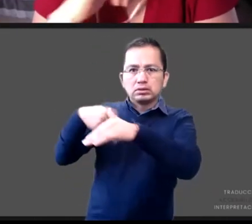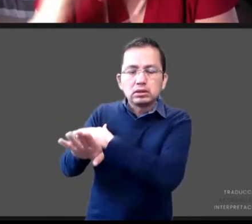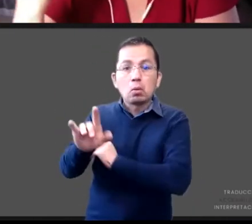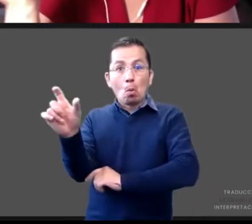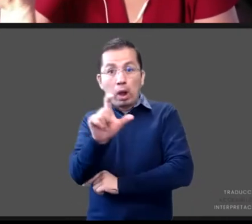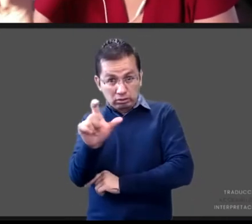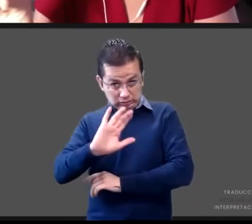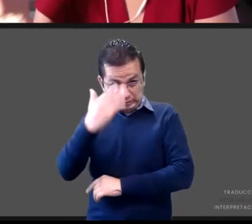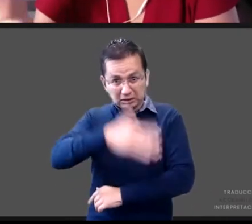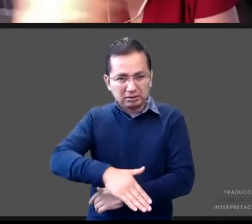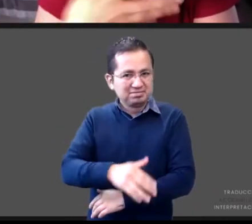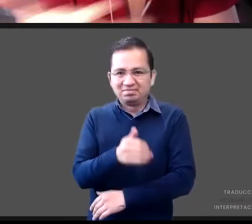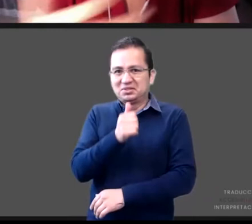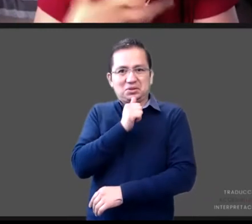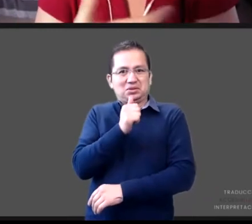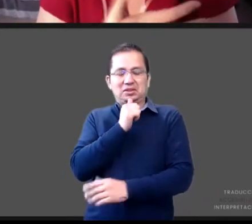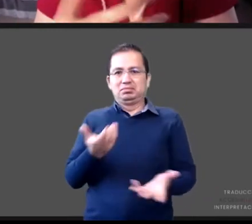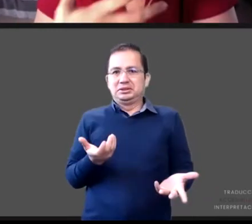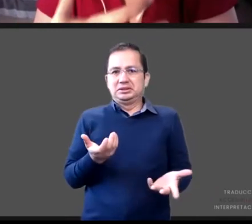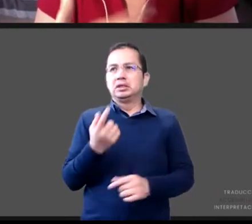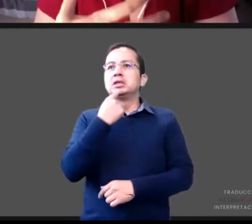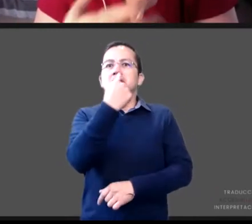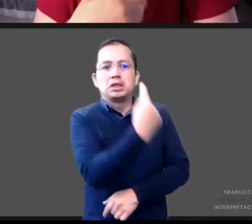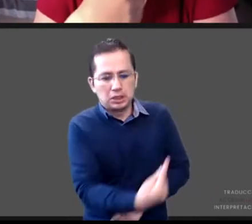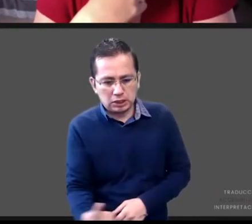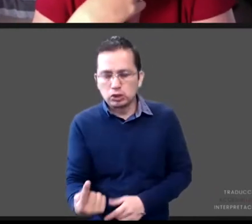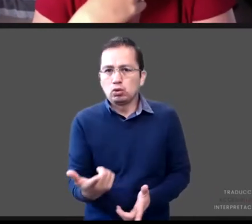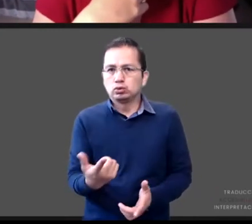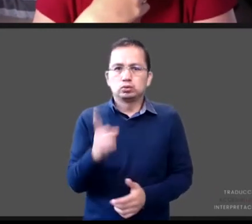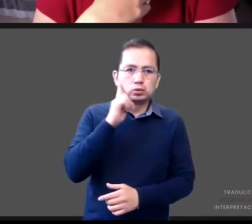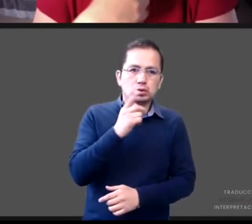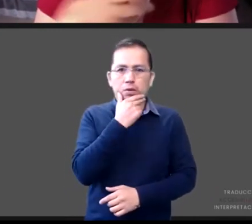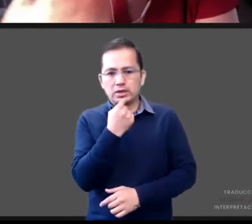¿Qué va a pasar con esas niñas y niños, incluyendo los más pequeños, que digamos son los que a mí,